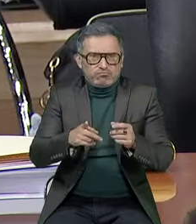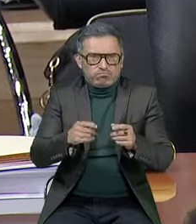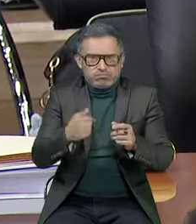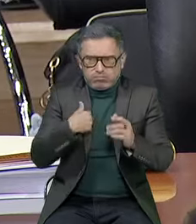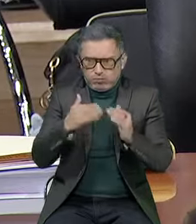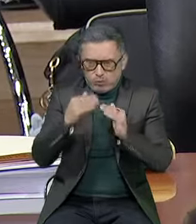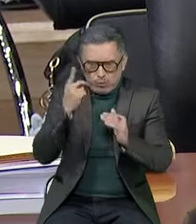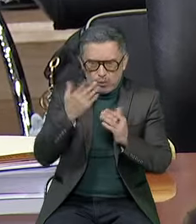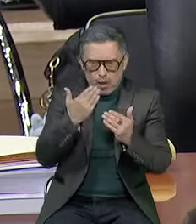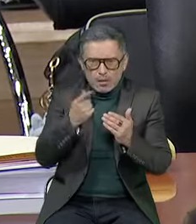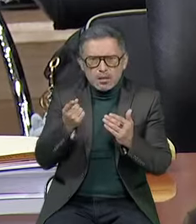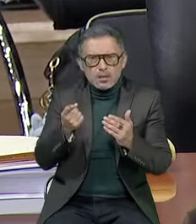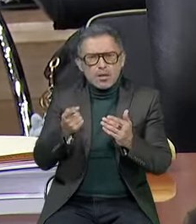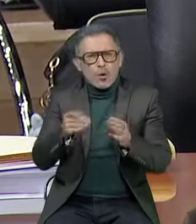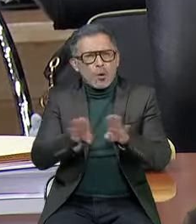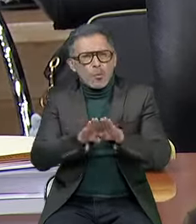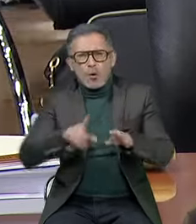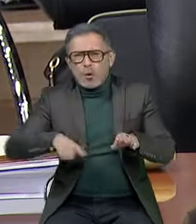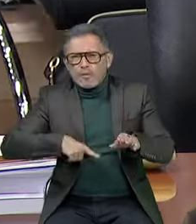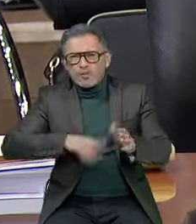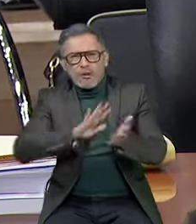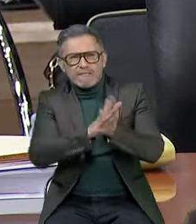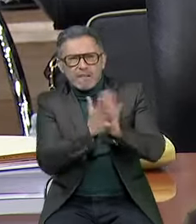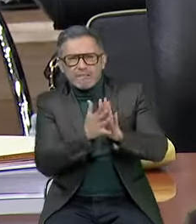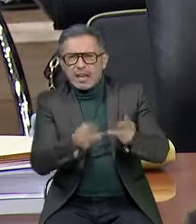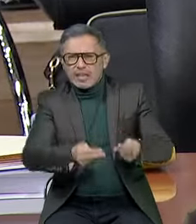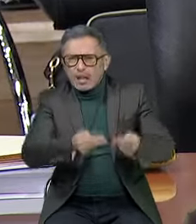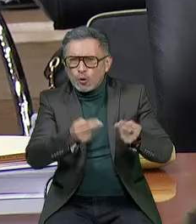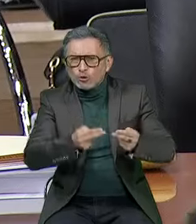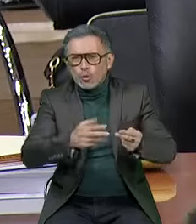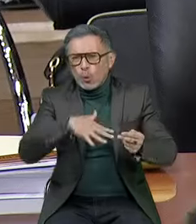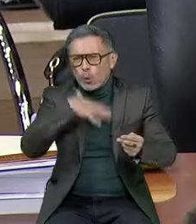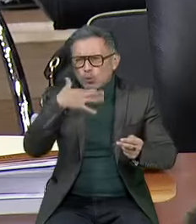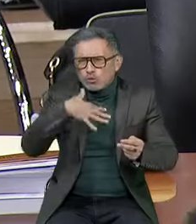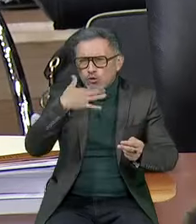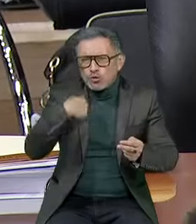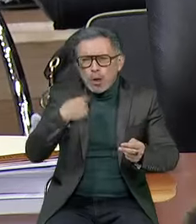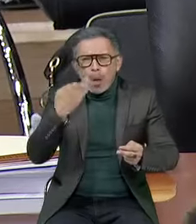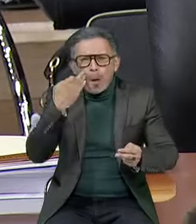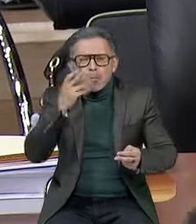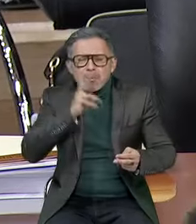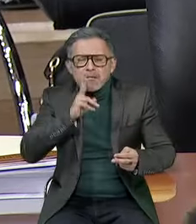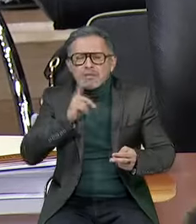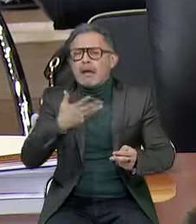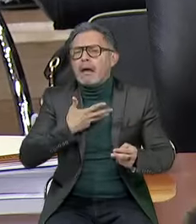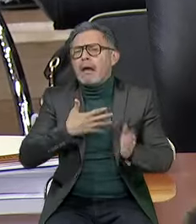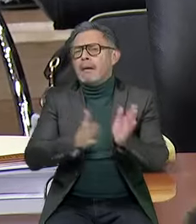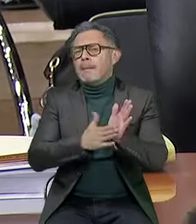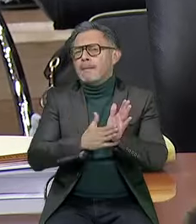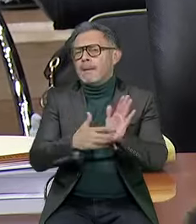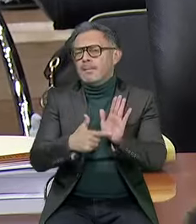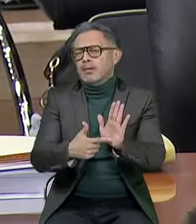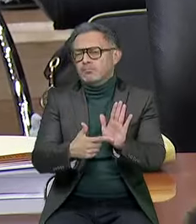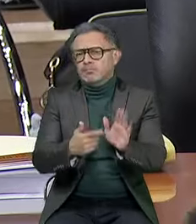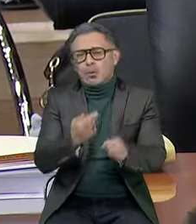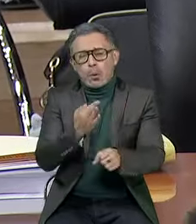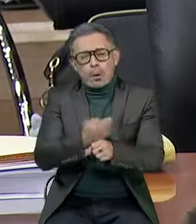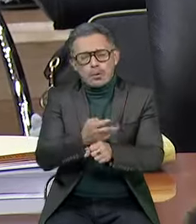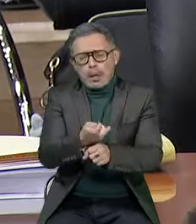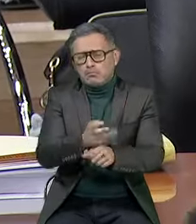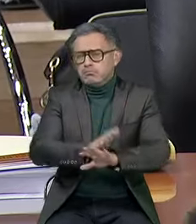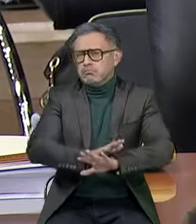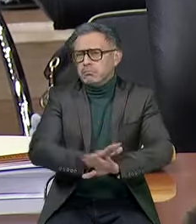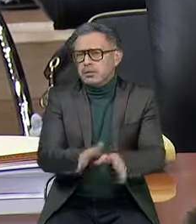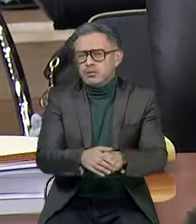pues negocios al cobijo del poder, corrupción, ahí se ha acreditado, hombre. Entonces, las cosas están como están. Elección